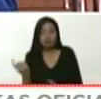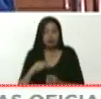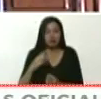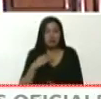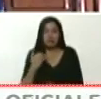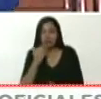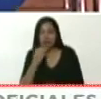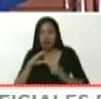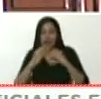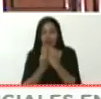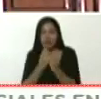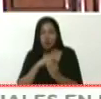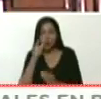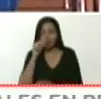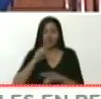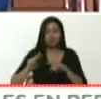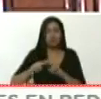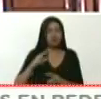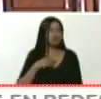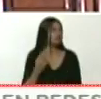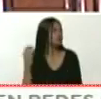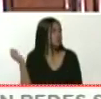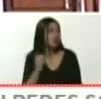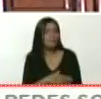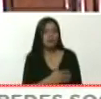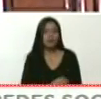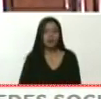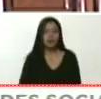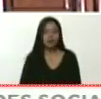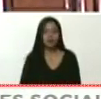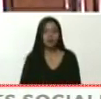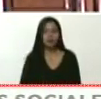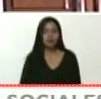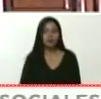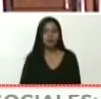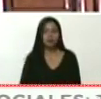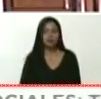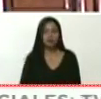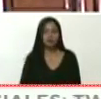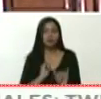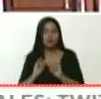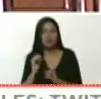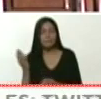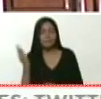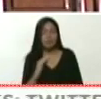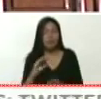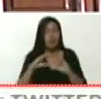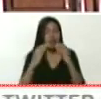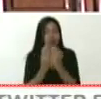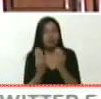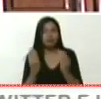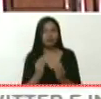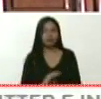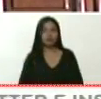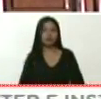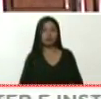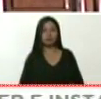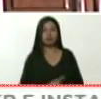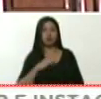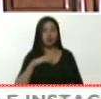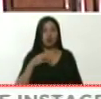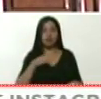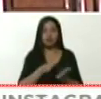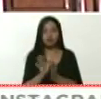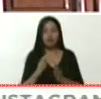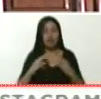clases, los muchachos dicen, no puede ser. Bueno, pero cuando vengan las clases, garantizar